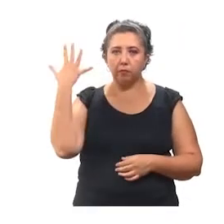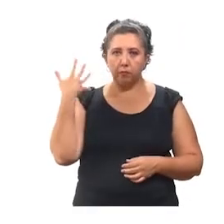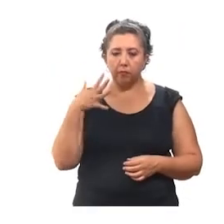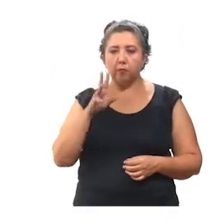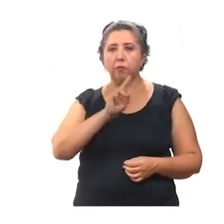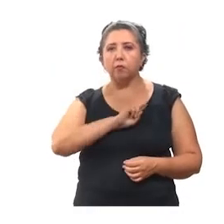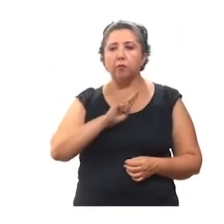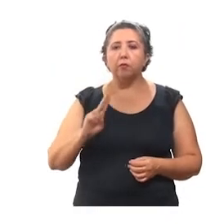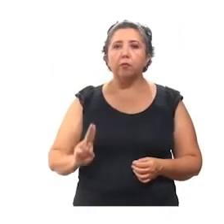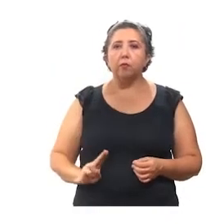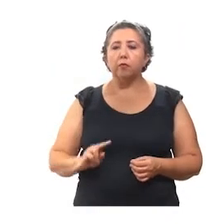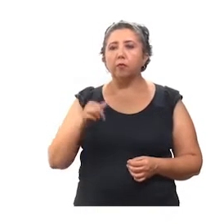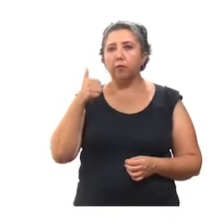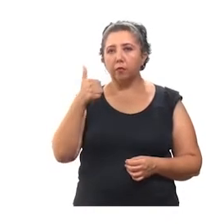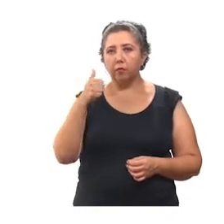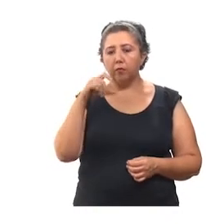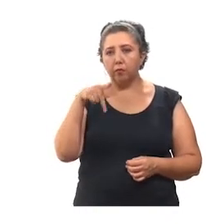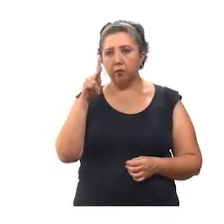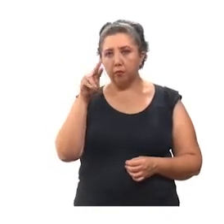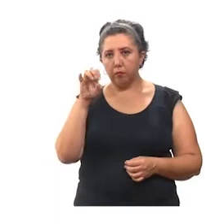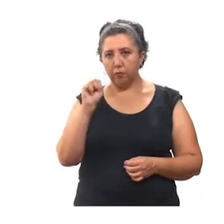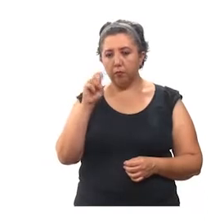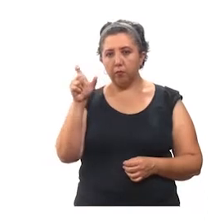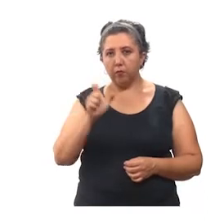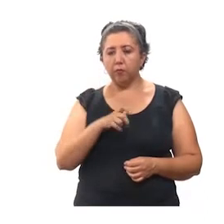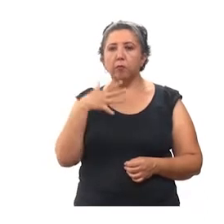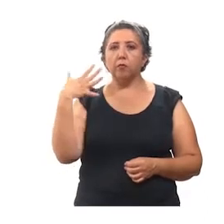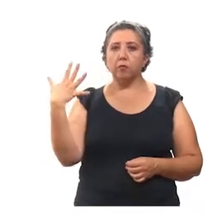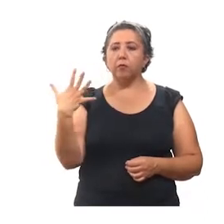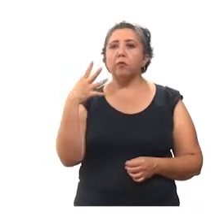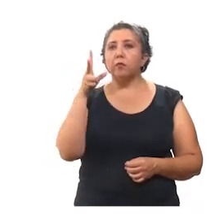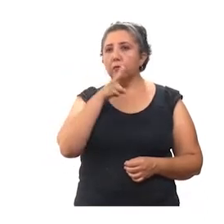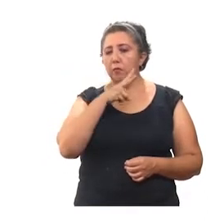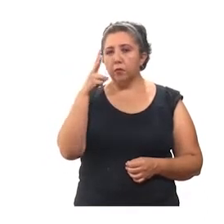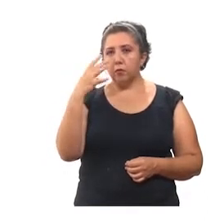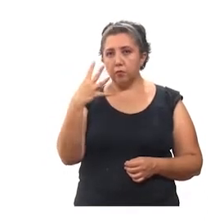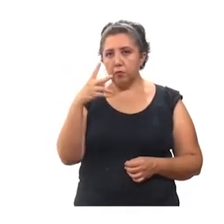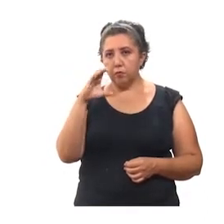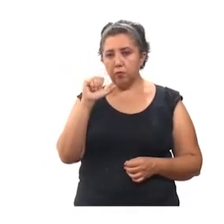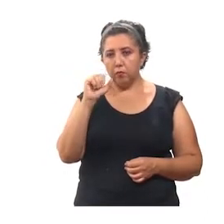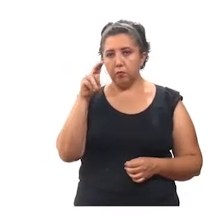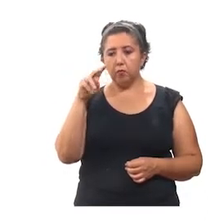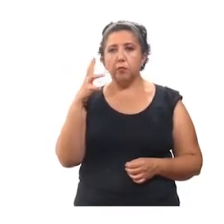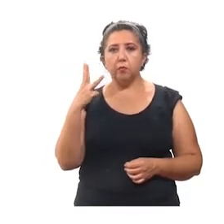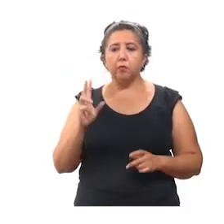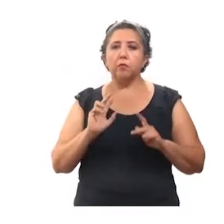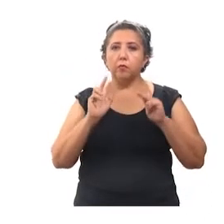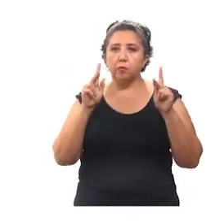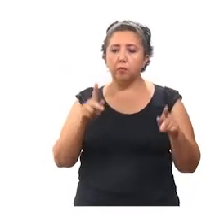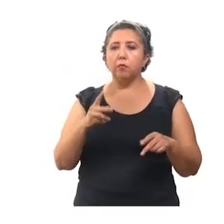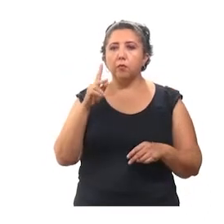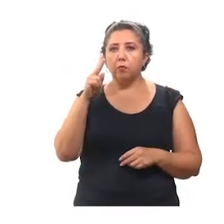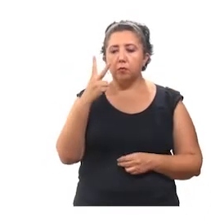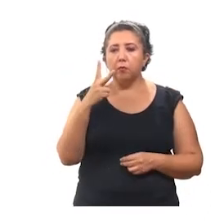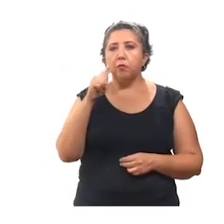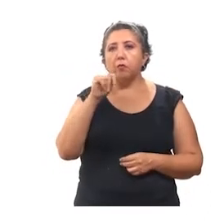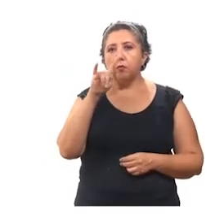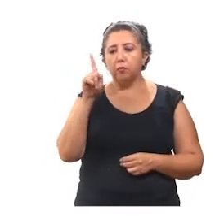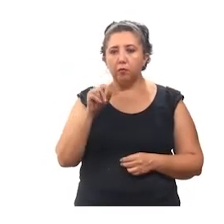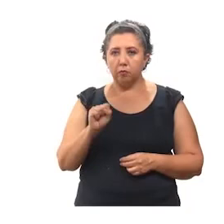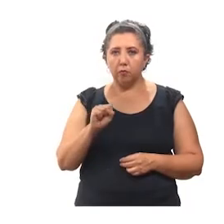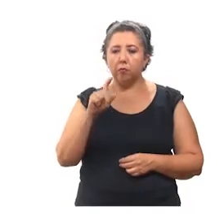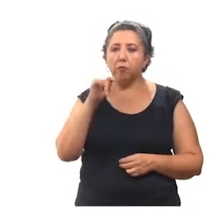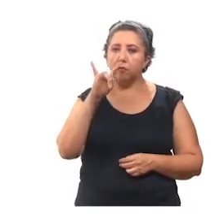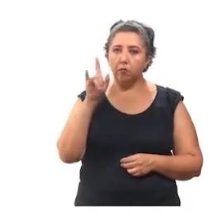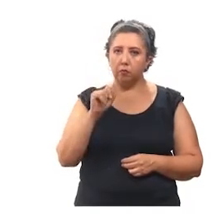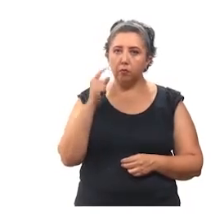Umán, 6 en Canacín y Maxcanú, 5 en Valladolid, 4 en Acanqué, 3 en Progreso, 2 en Buxots, Junucmá y